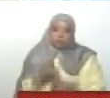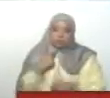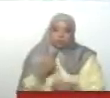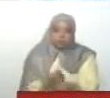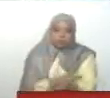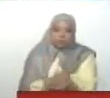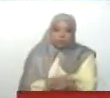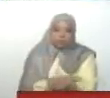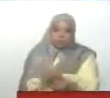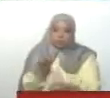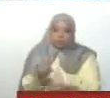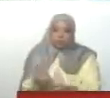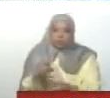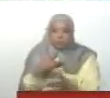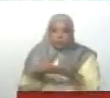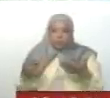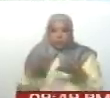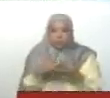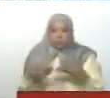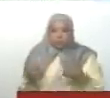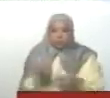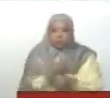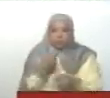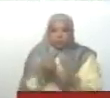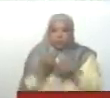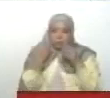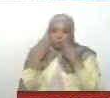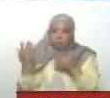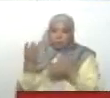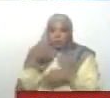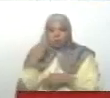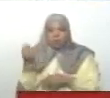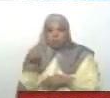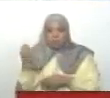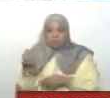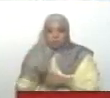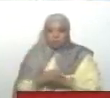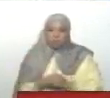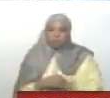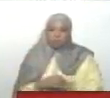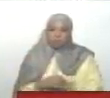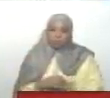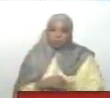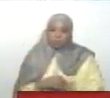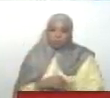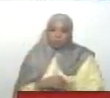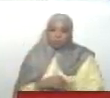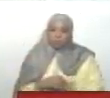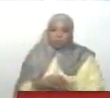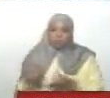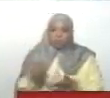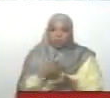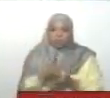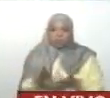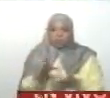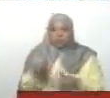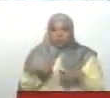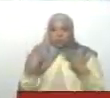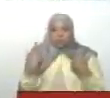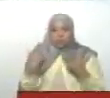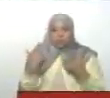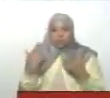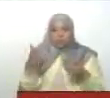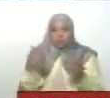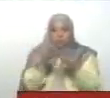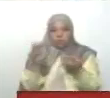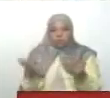hermana. Ella es compositora también. Por las muchachas, pues. Muchachas de las de antes. Bueno, calipso de La Guaira, de